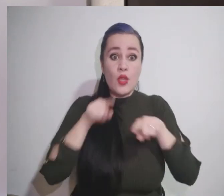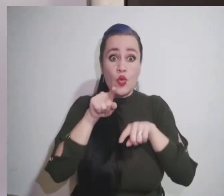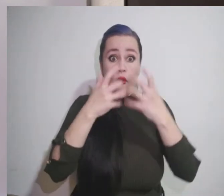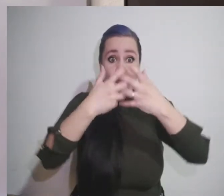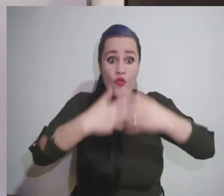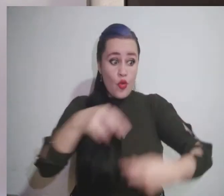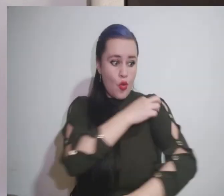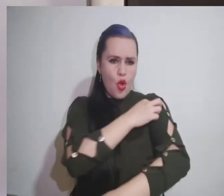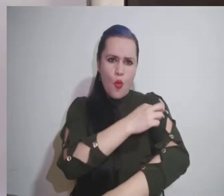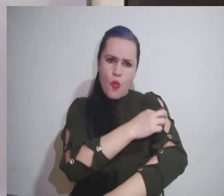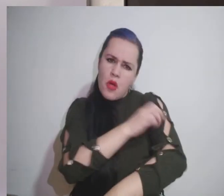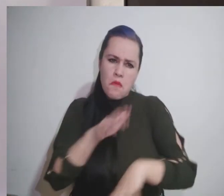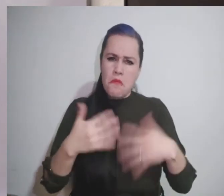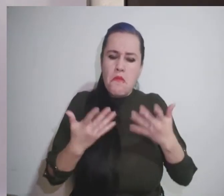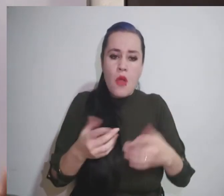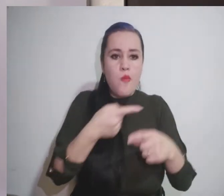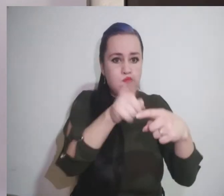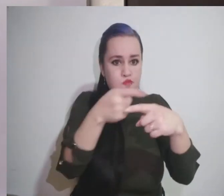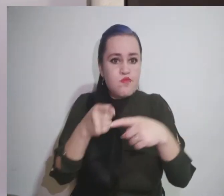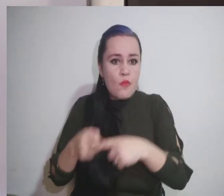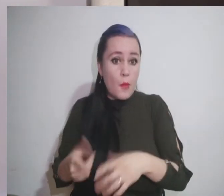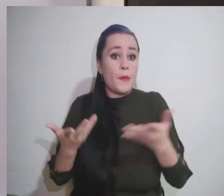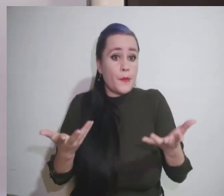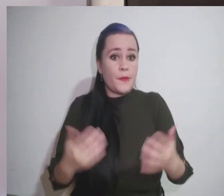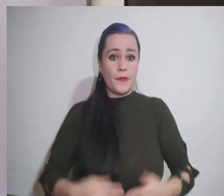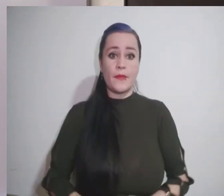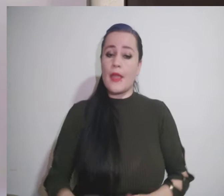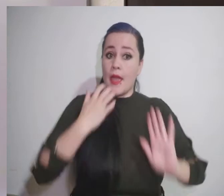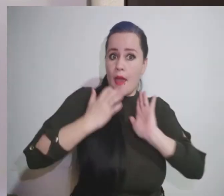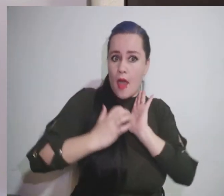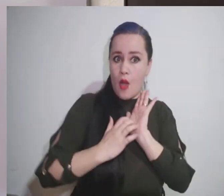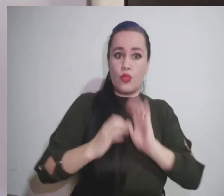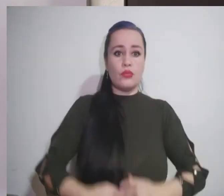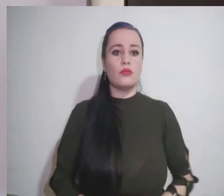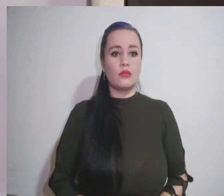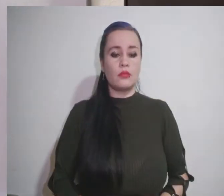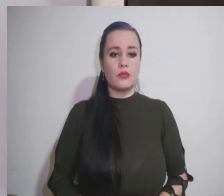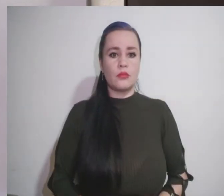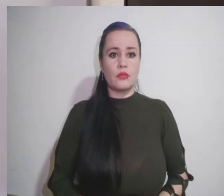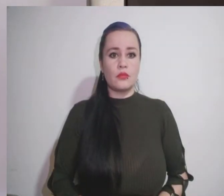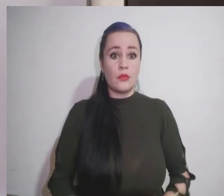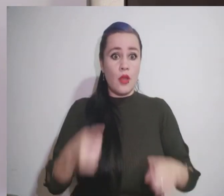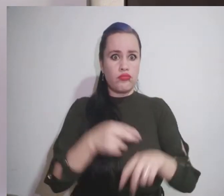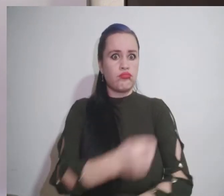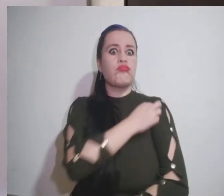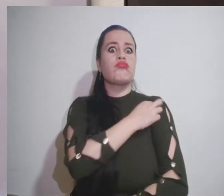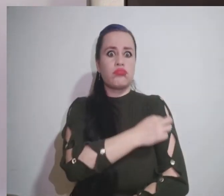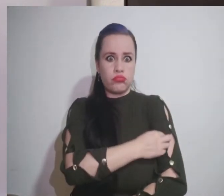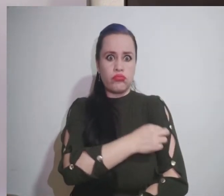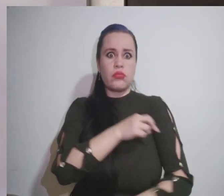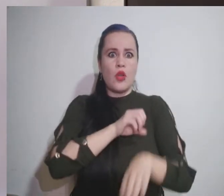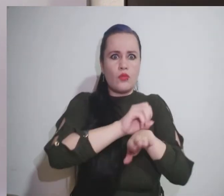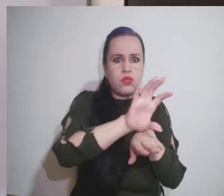actividad biológica de las proteínas existen otra variedad de funciones, como por ejemplo las funciones de transporte.